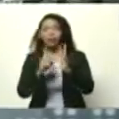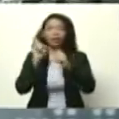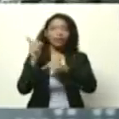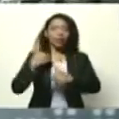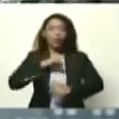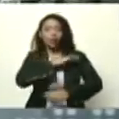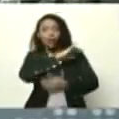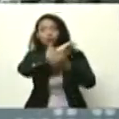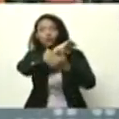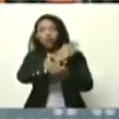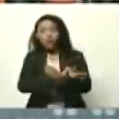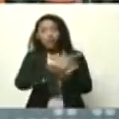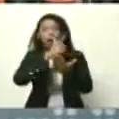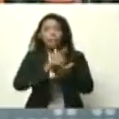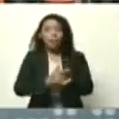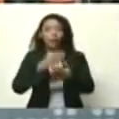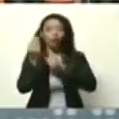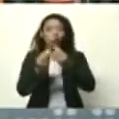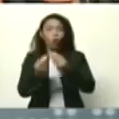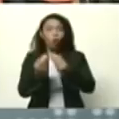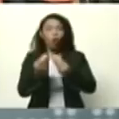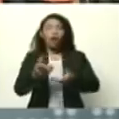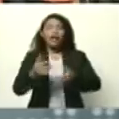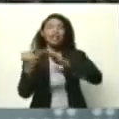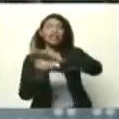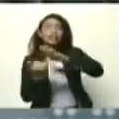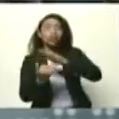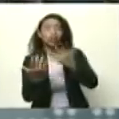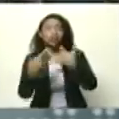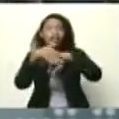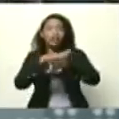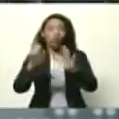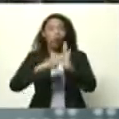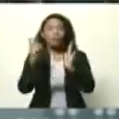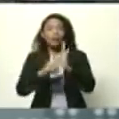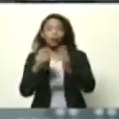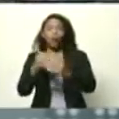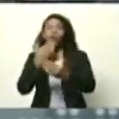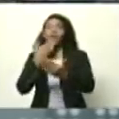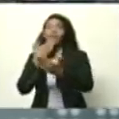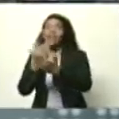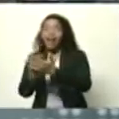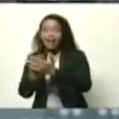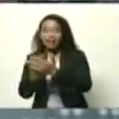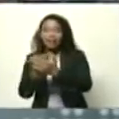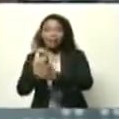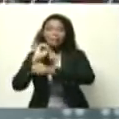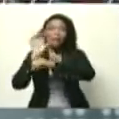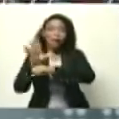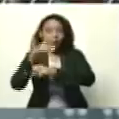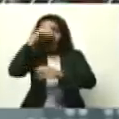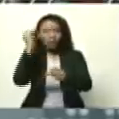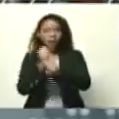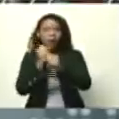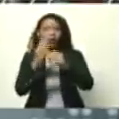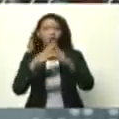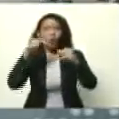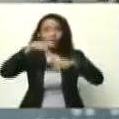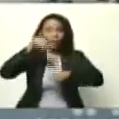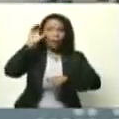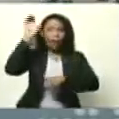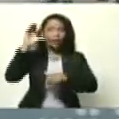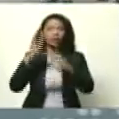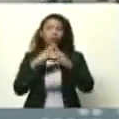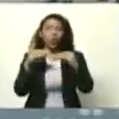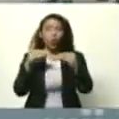nuestra Fuerza Armada como ente integrador, a quienes le enviamos un profundo agradecimiento también por el trabajo en todo el país, todos